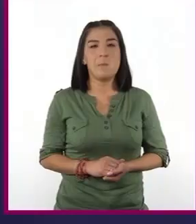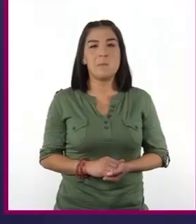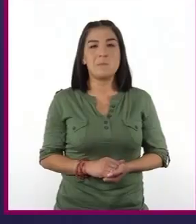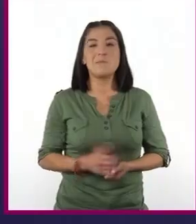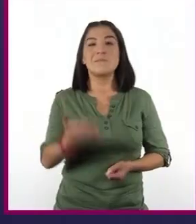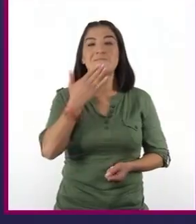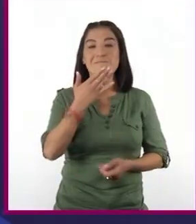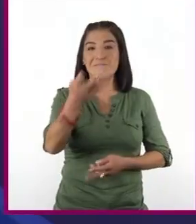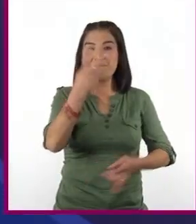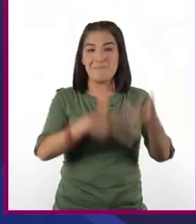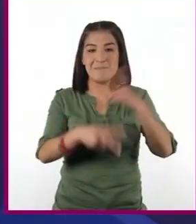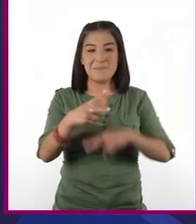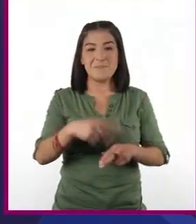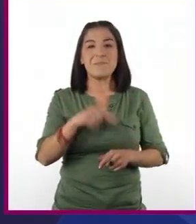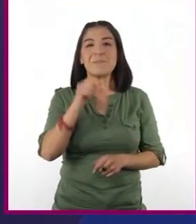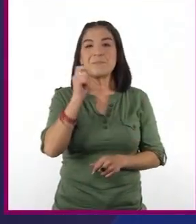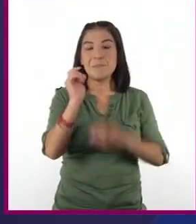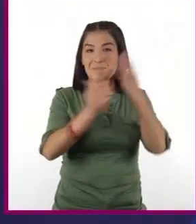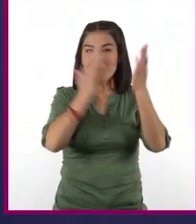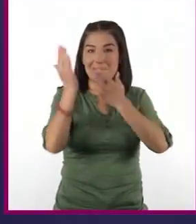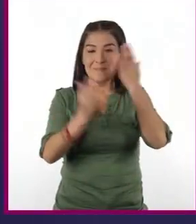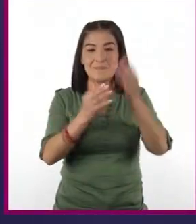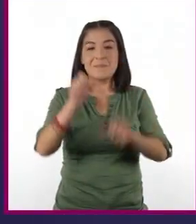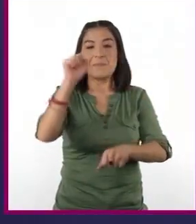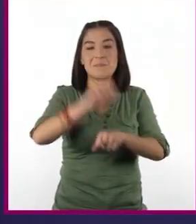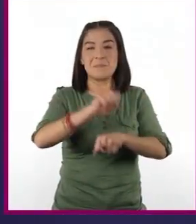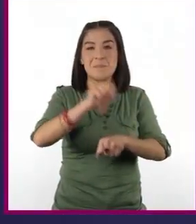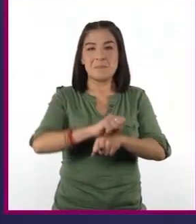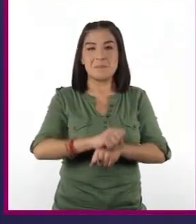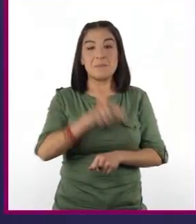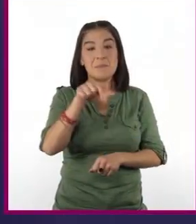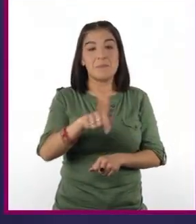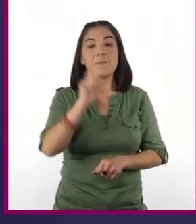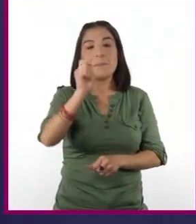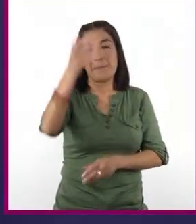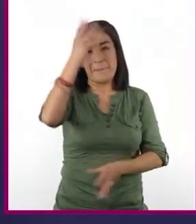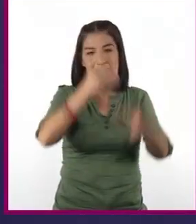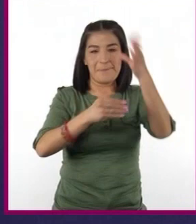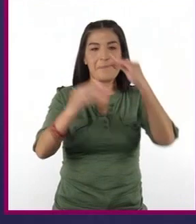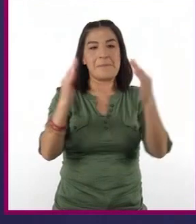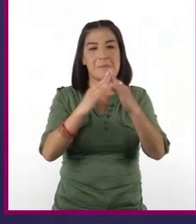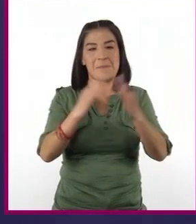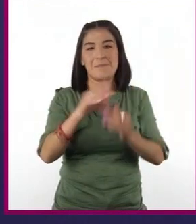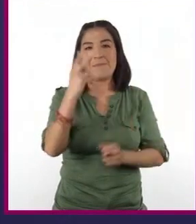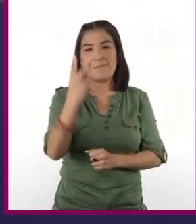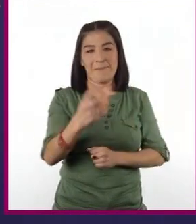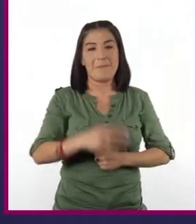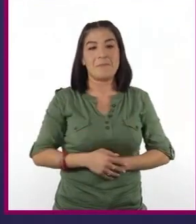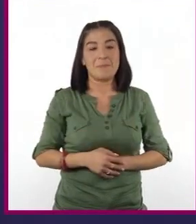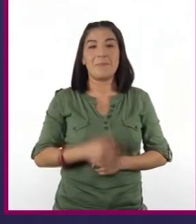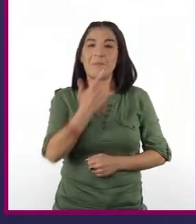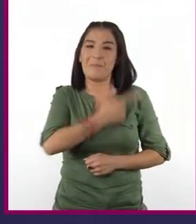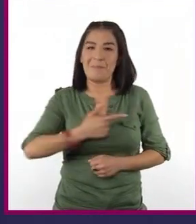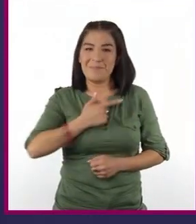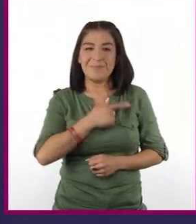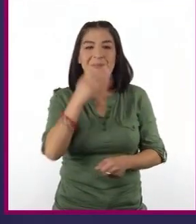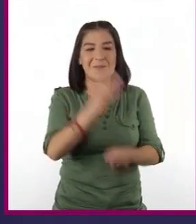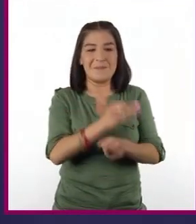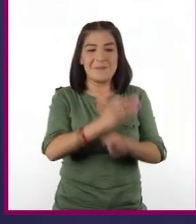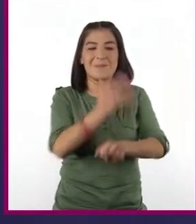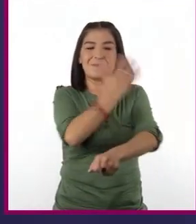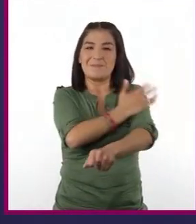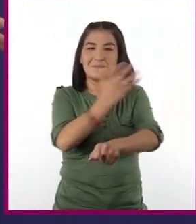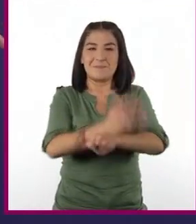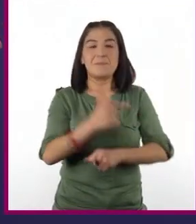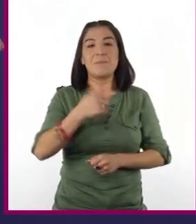Sean bienvenidas y bienvenidos estudiantes de secundaria a la estrategia Aprende en Casa 2. Nos da mucho gusto que nos